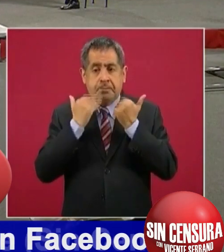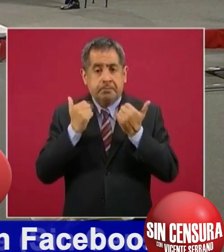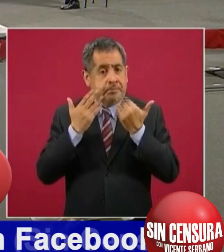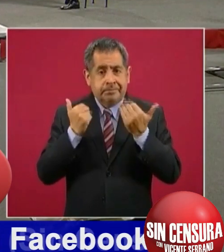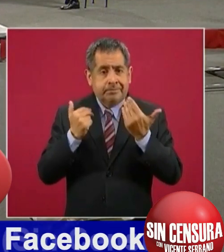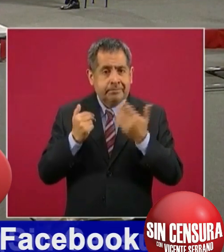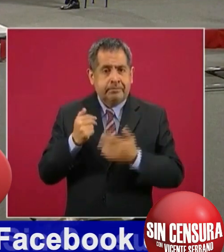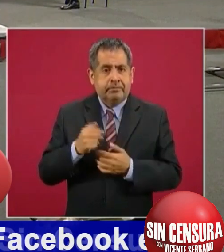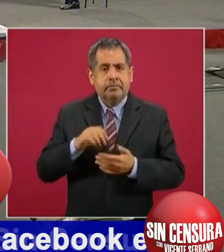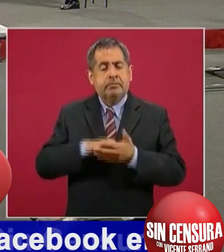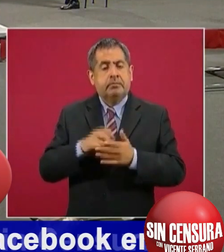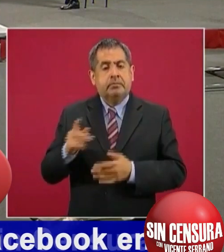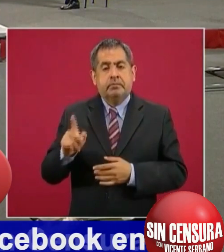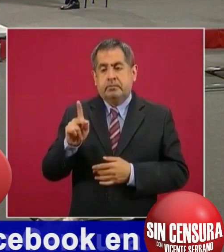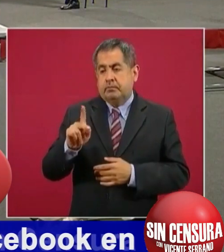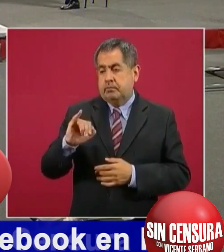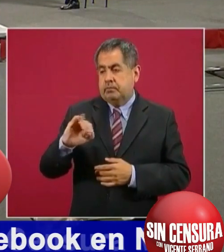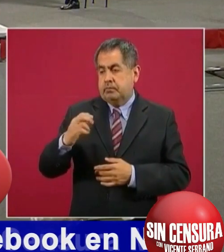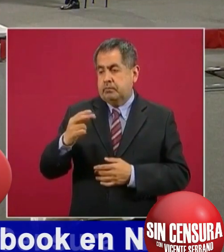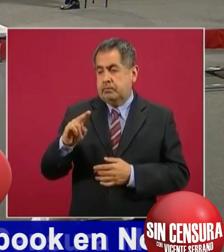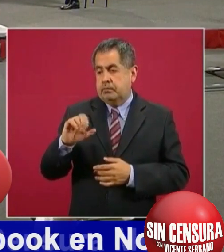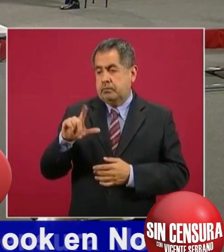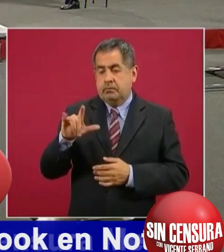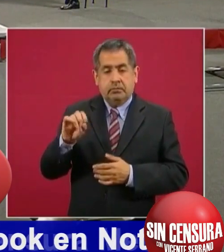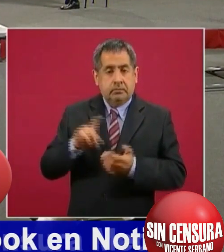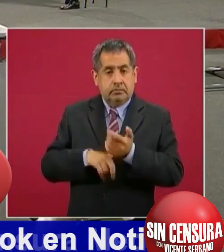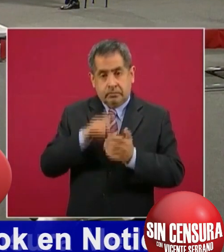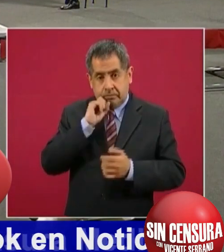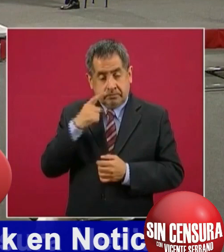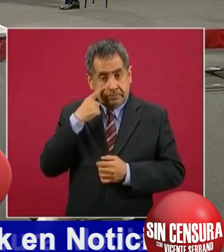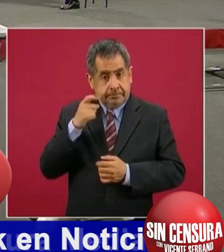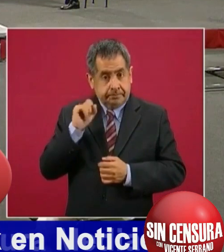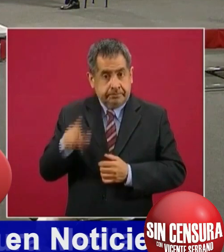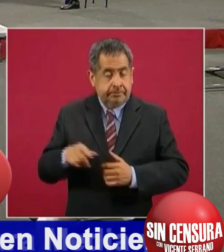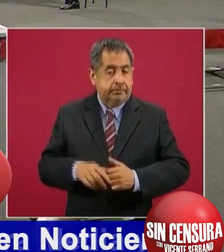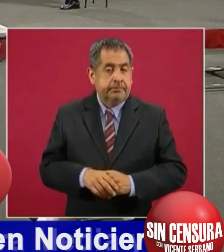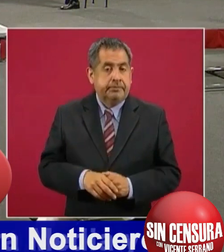El Pichucalco, que también miren cómo se fue.